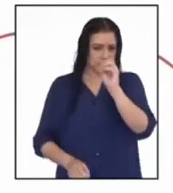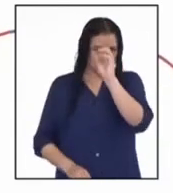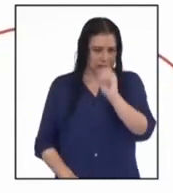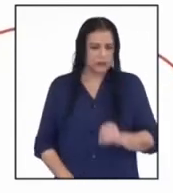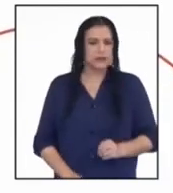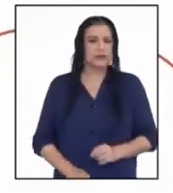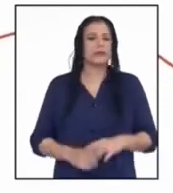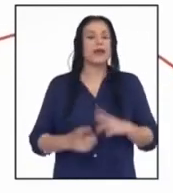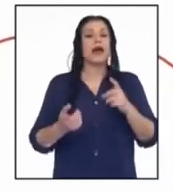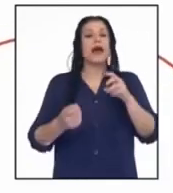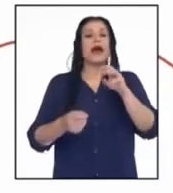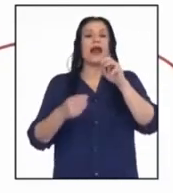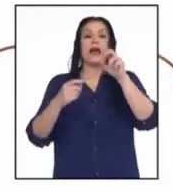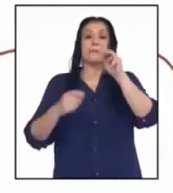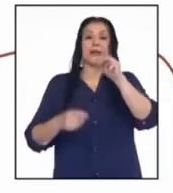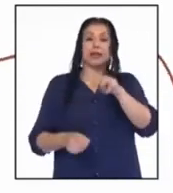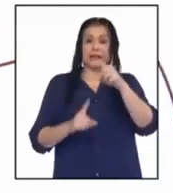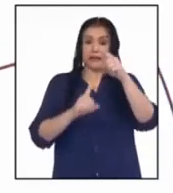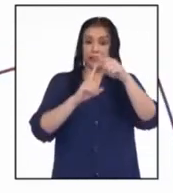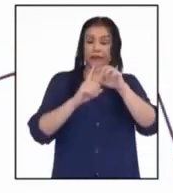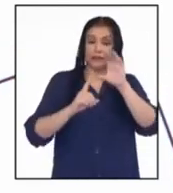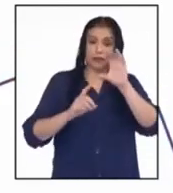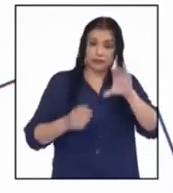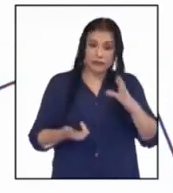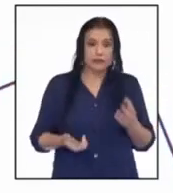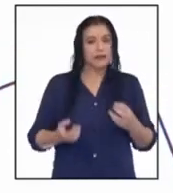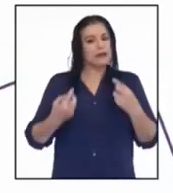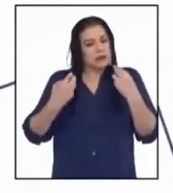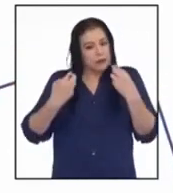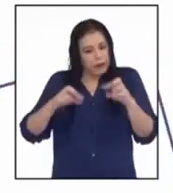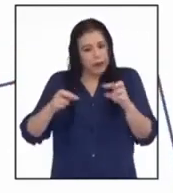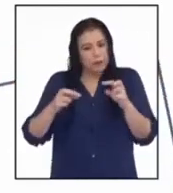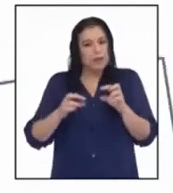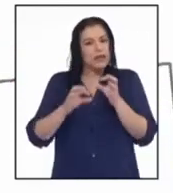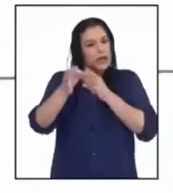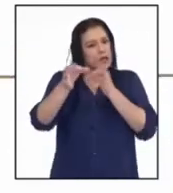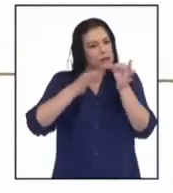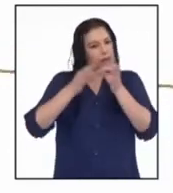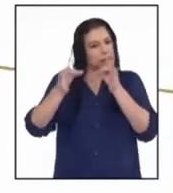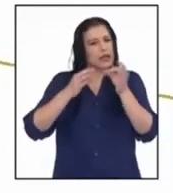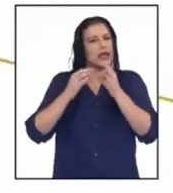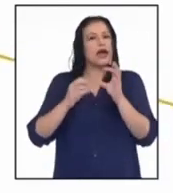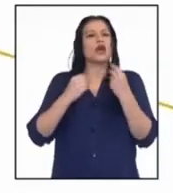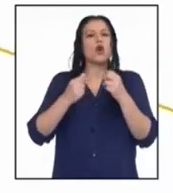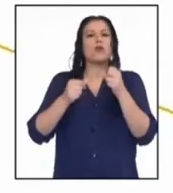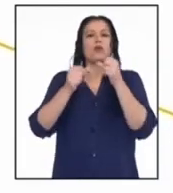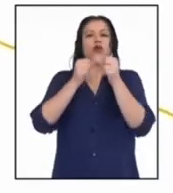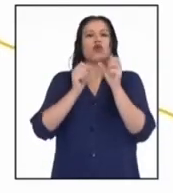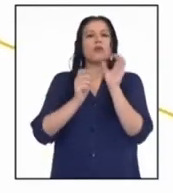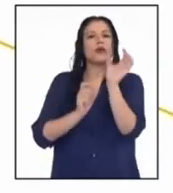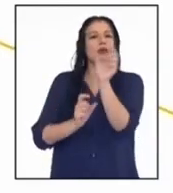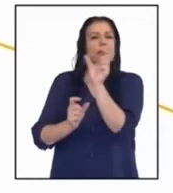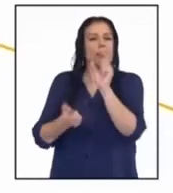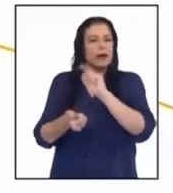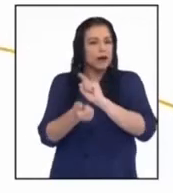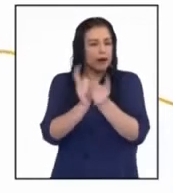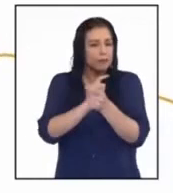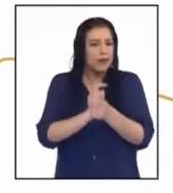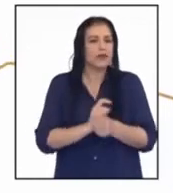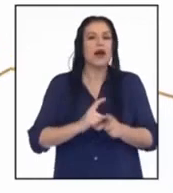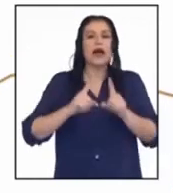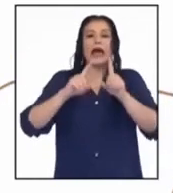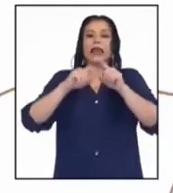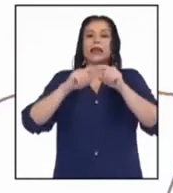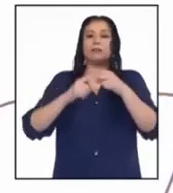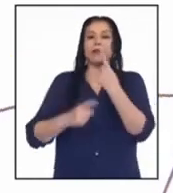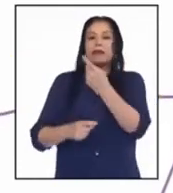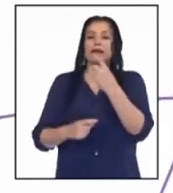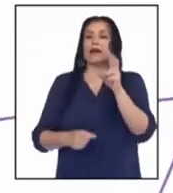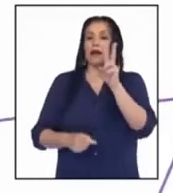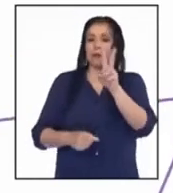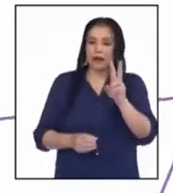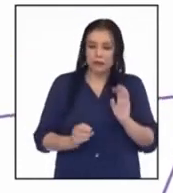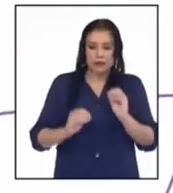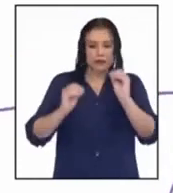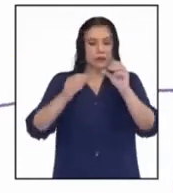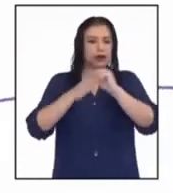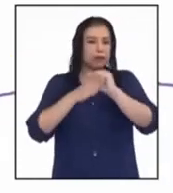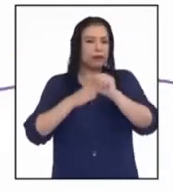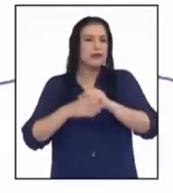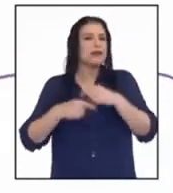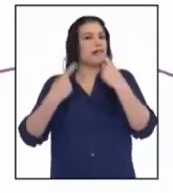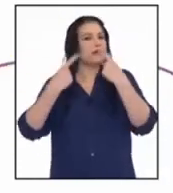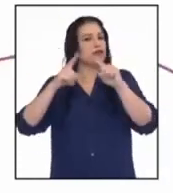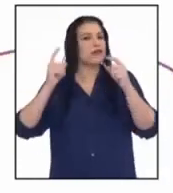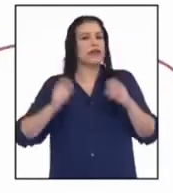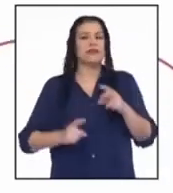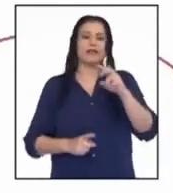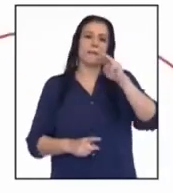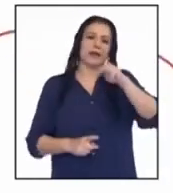estadísticos. Las medidas de tendencia central permiten interpretar el comportamiento de las variables. Dependiendo de la variable, se aplica una u